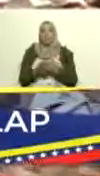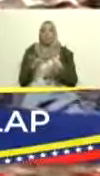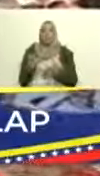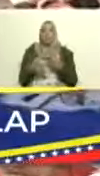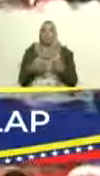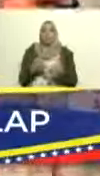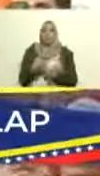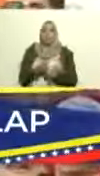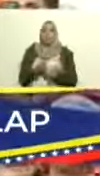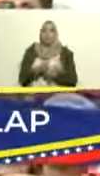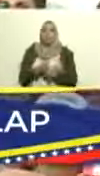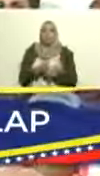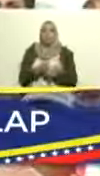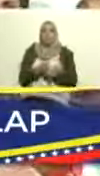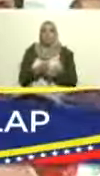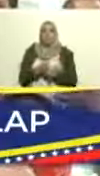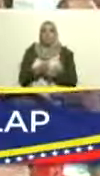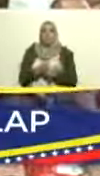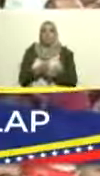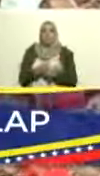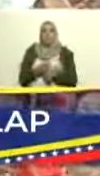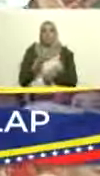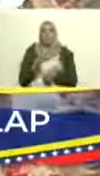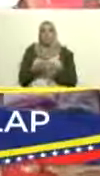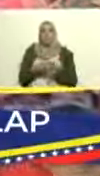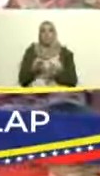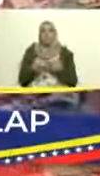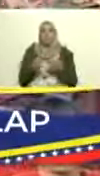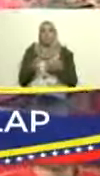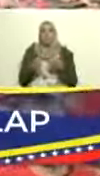abastecimiento. Año 2022,